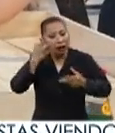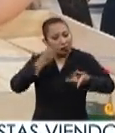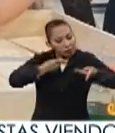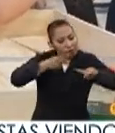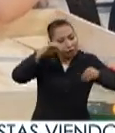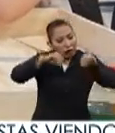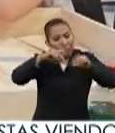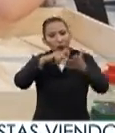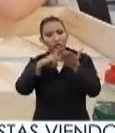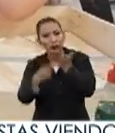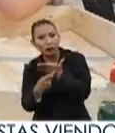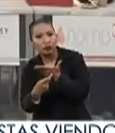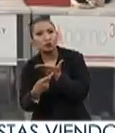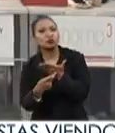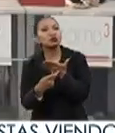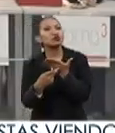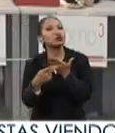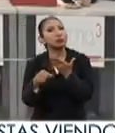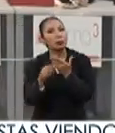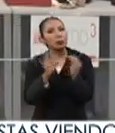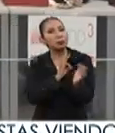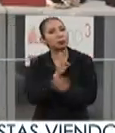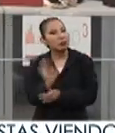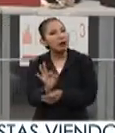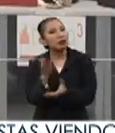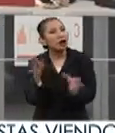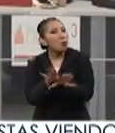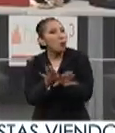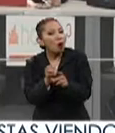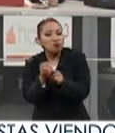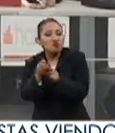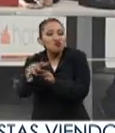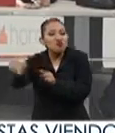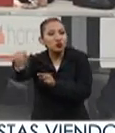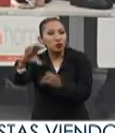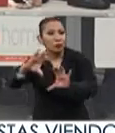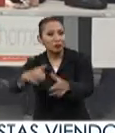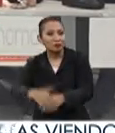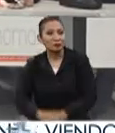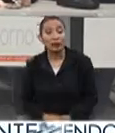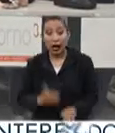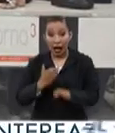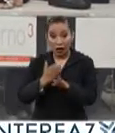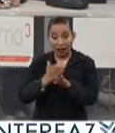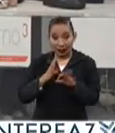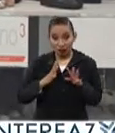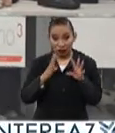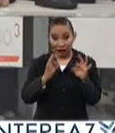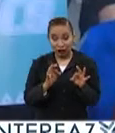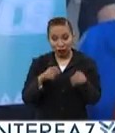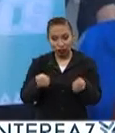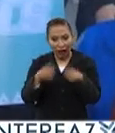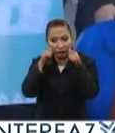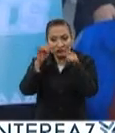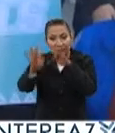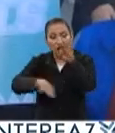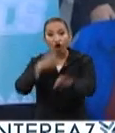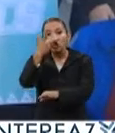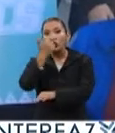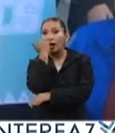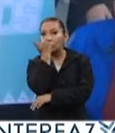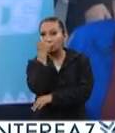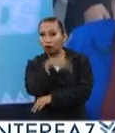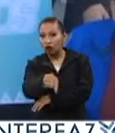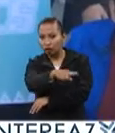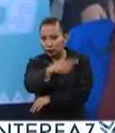desarrollar proyectos que puedan tener algún impacto en su comunidad. Actualmente la fundación brinda atención a 8